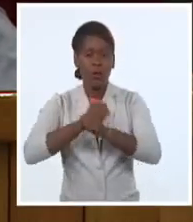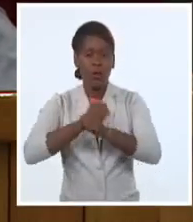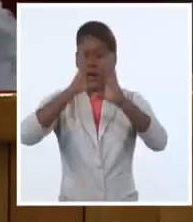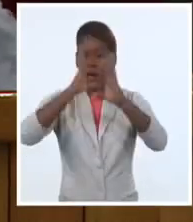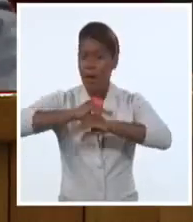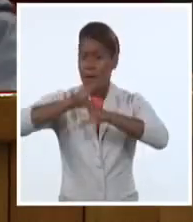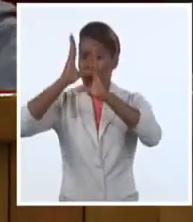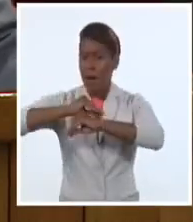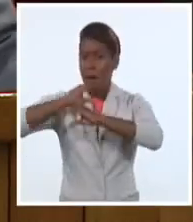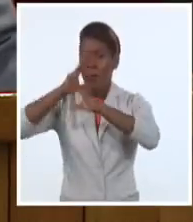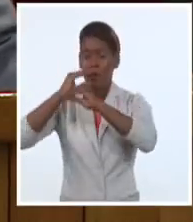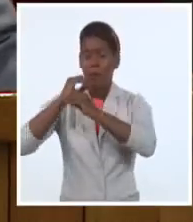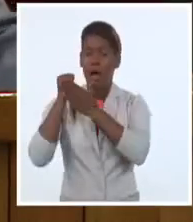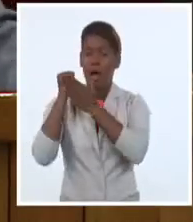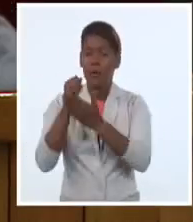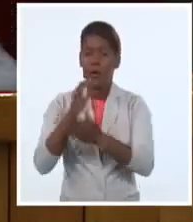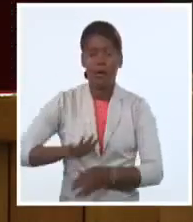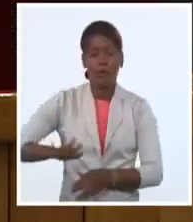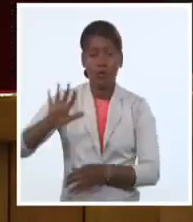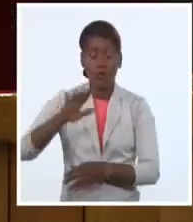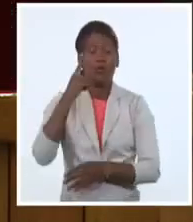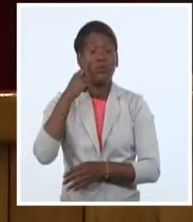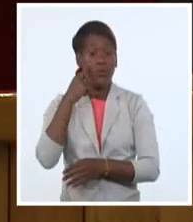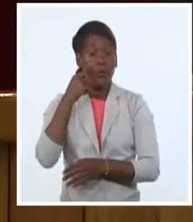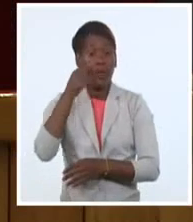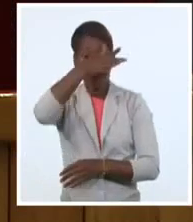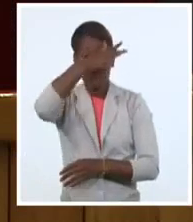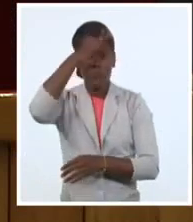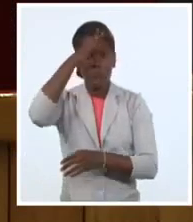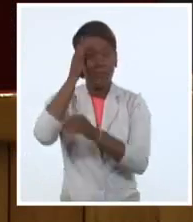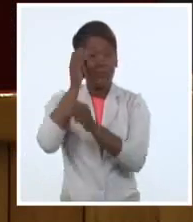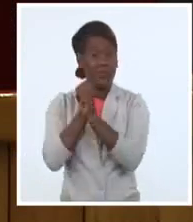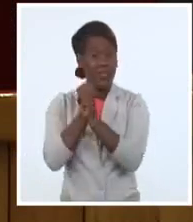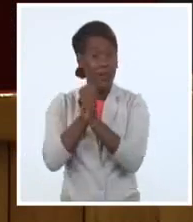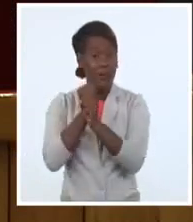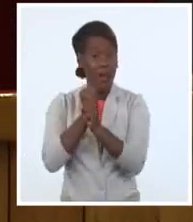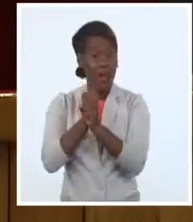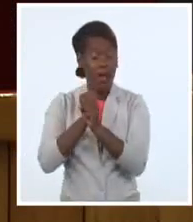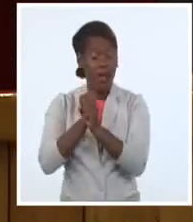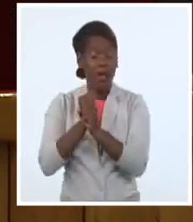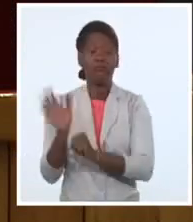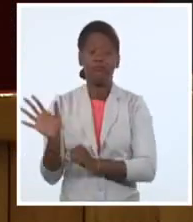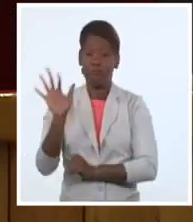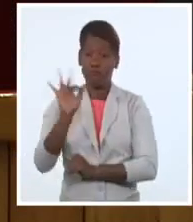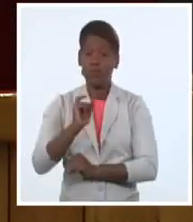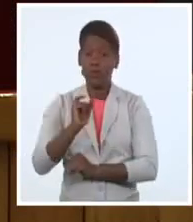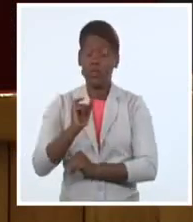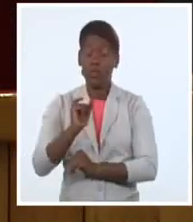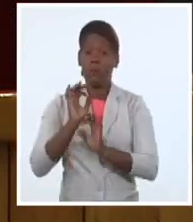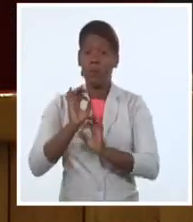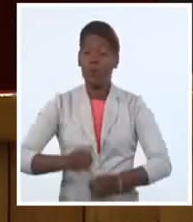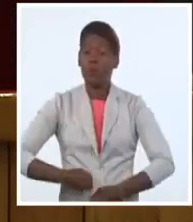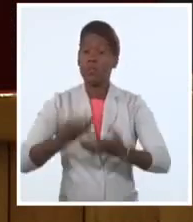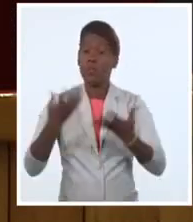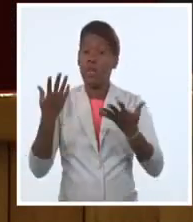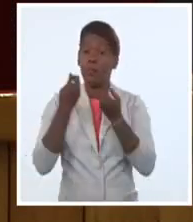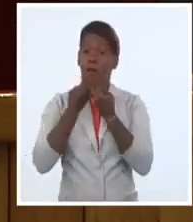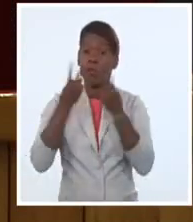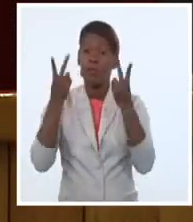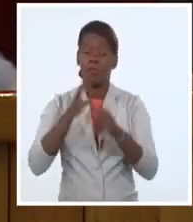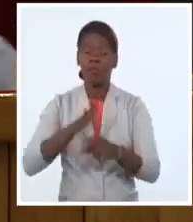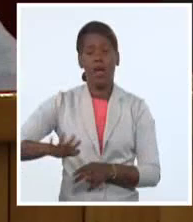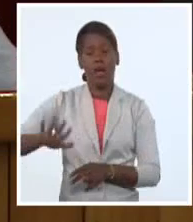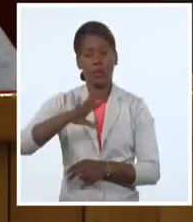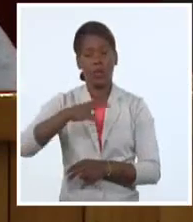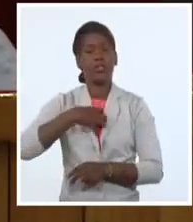sociales, han trabajado duro para disminuir las muertes, los contagios, por salvar la vida como derecho que